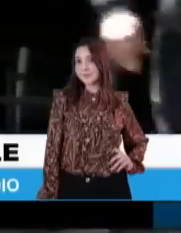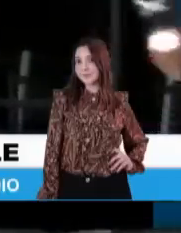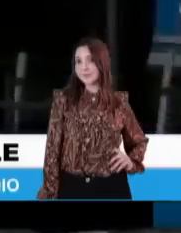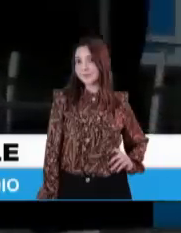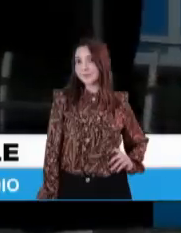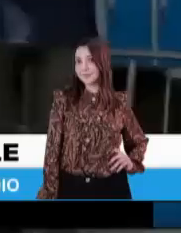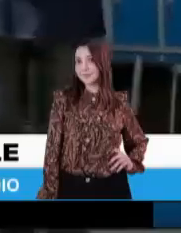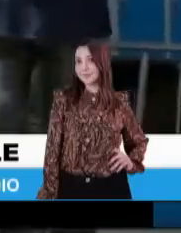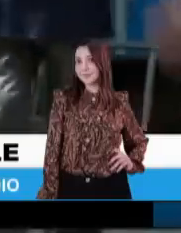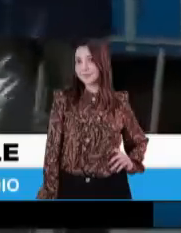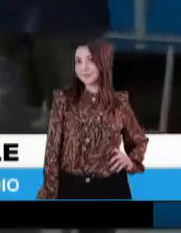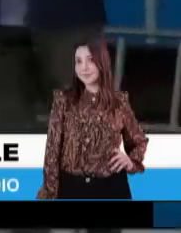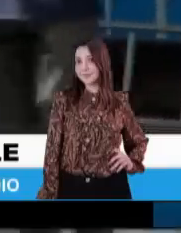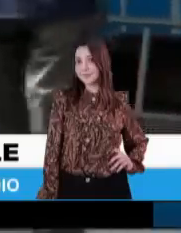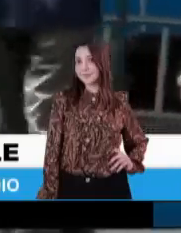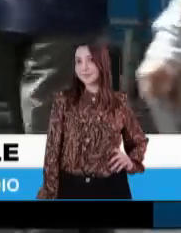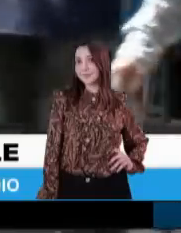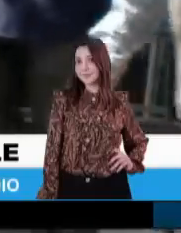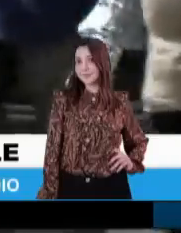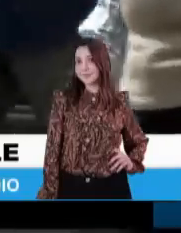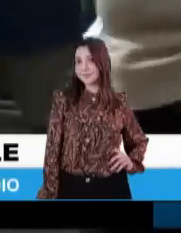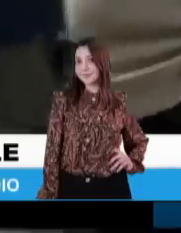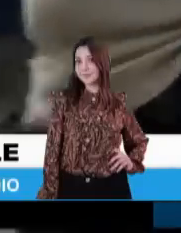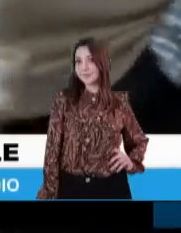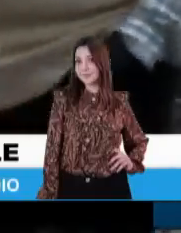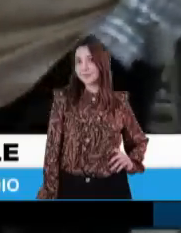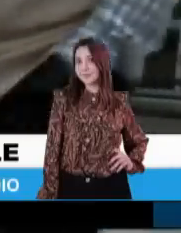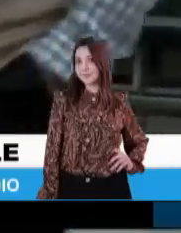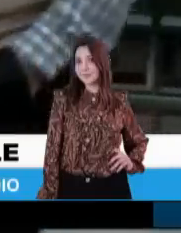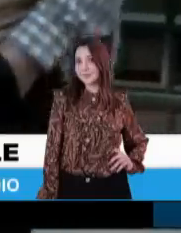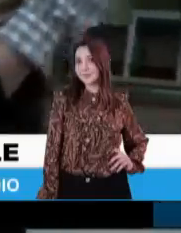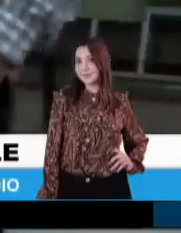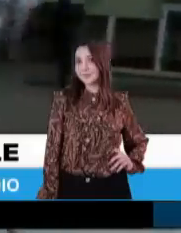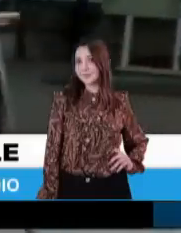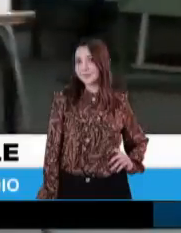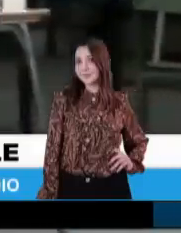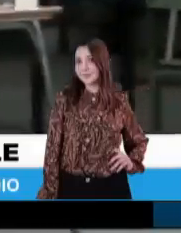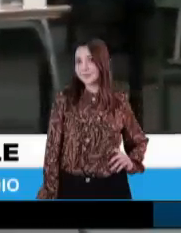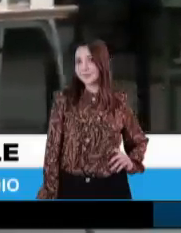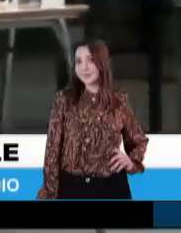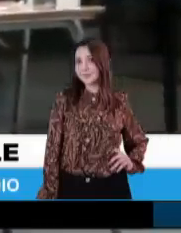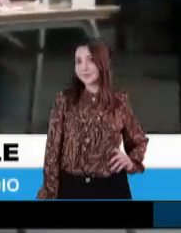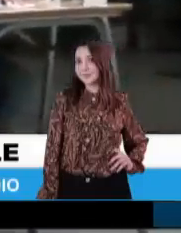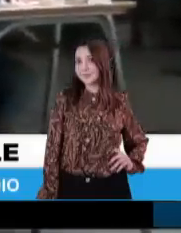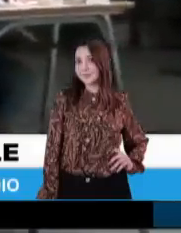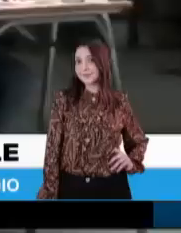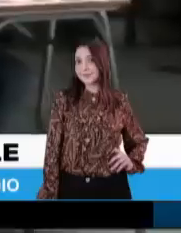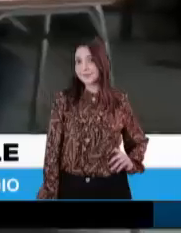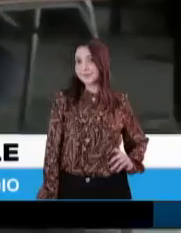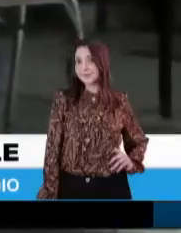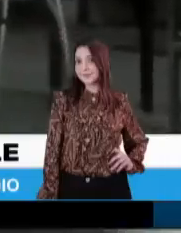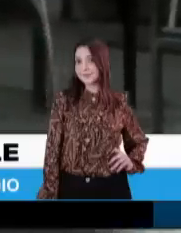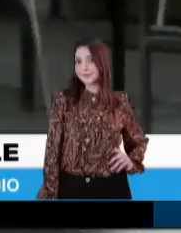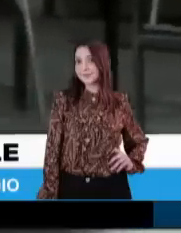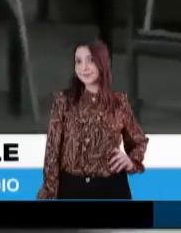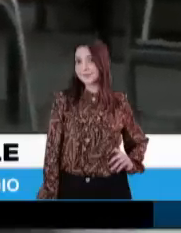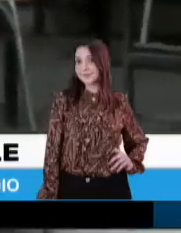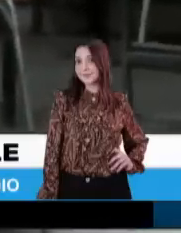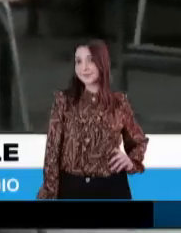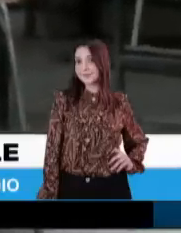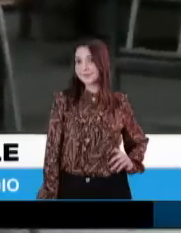Justicia, eliminar la iniciativa parlamentaria en las leyes de concurrencia presidencial, etcétera. Una serie de reparos que